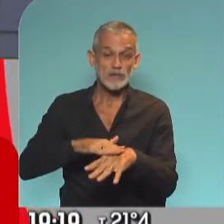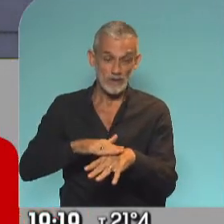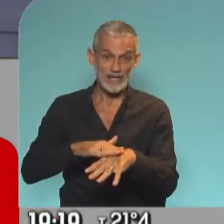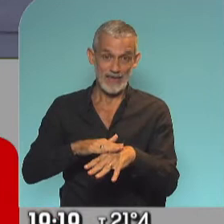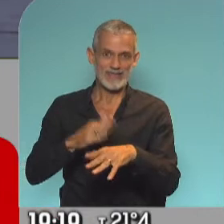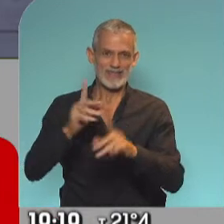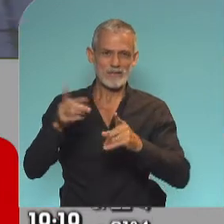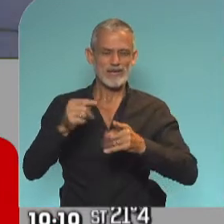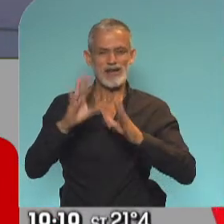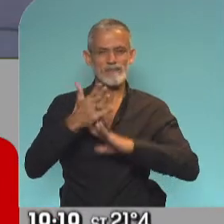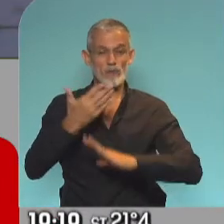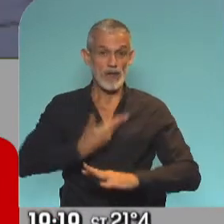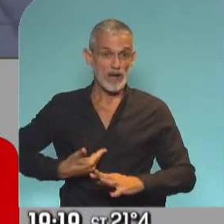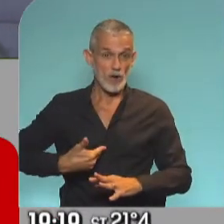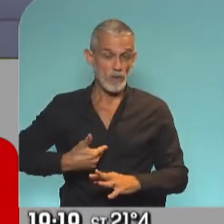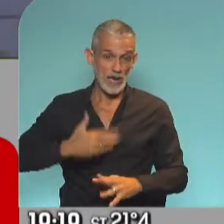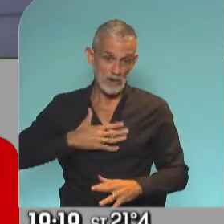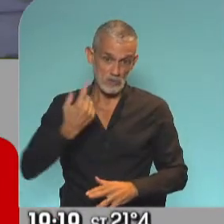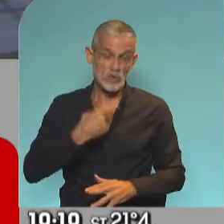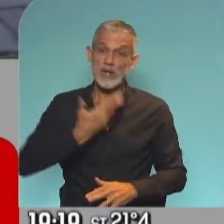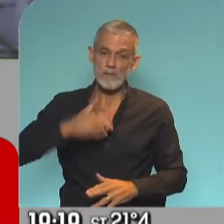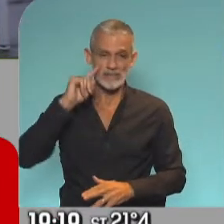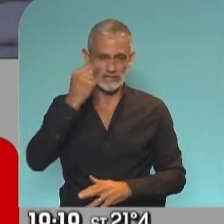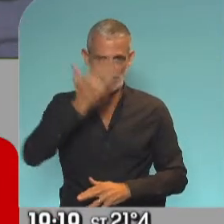es la mirada que tiene nuestro gobierno y en particular el presidente.